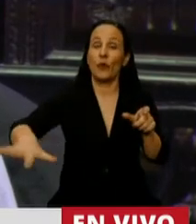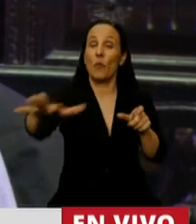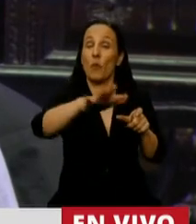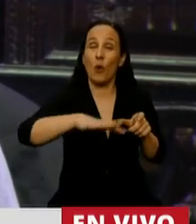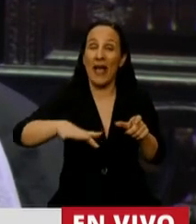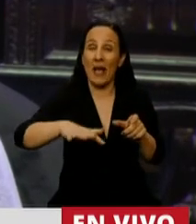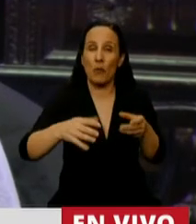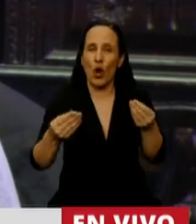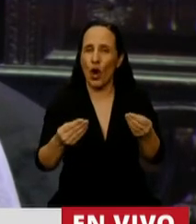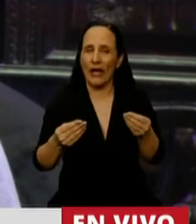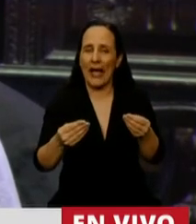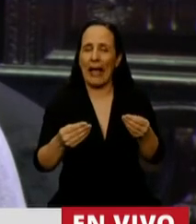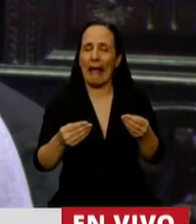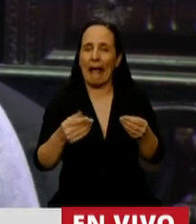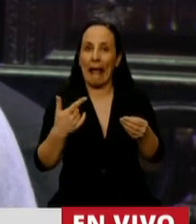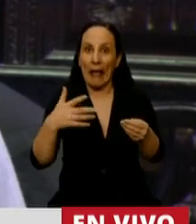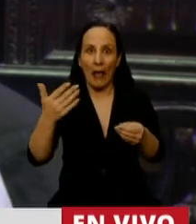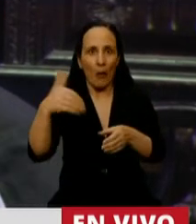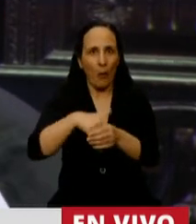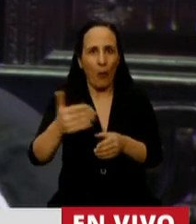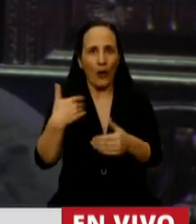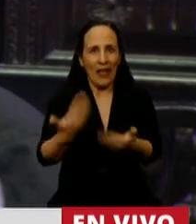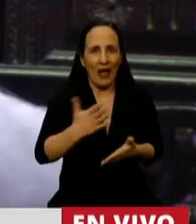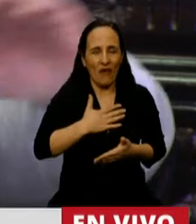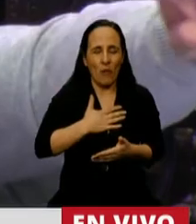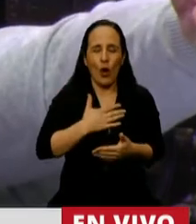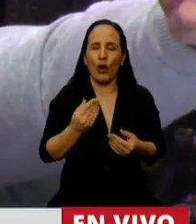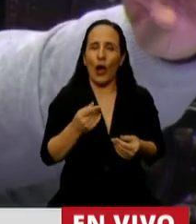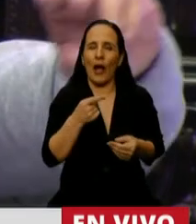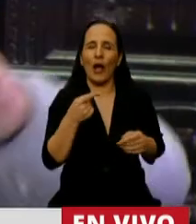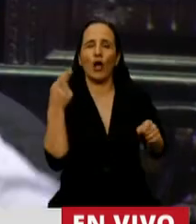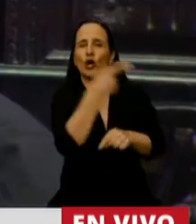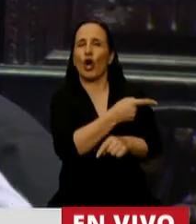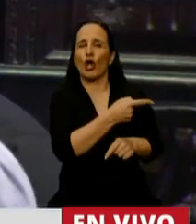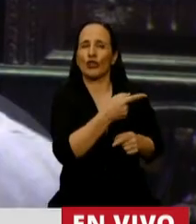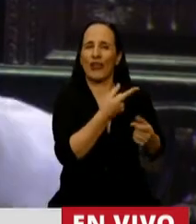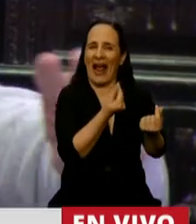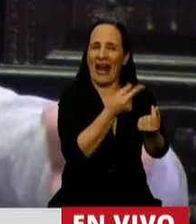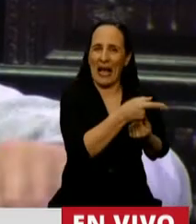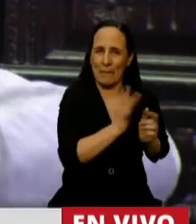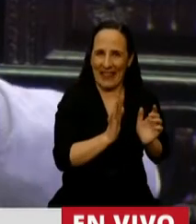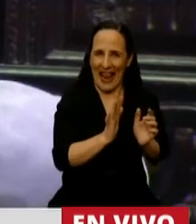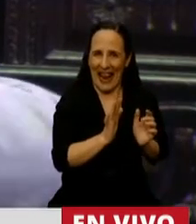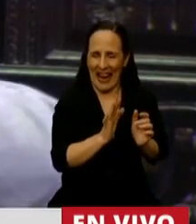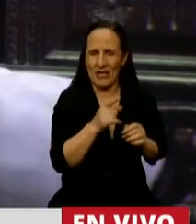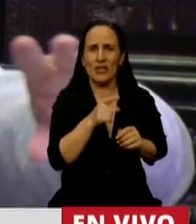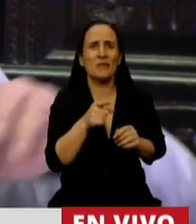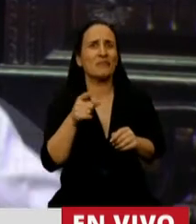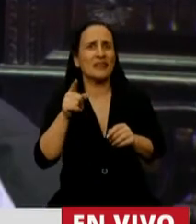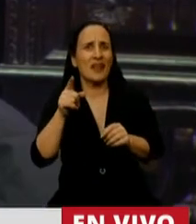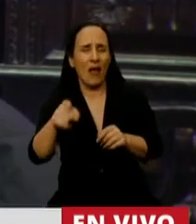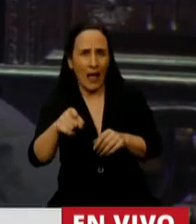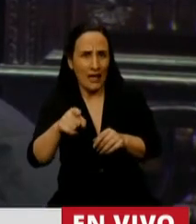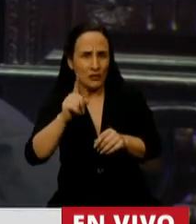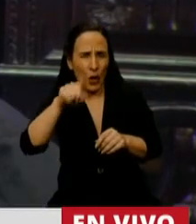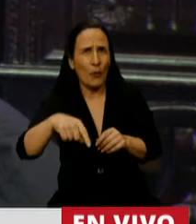del pueblo combatiendo al capital eso permitió toda la dirigencia política argentina a todos no a los peronistas a todo el mundo lo